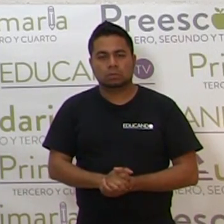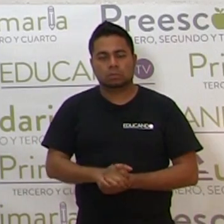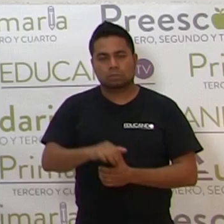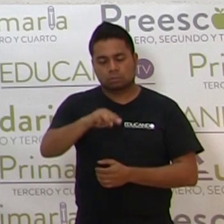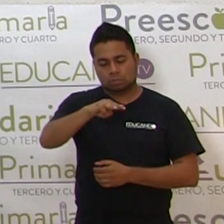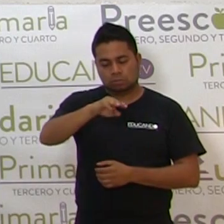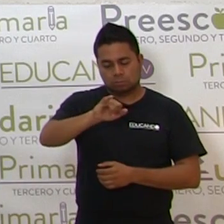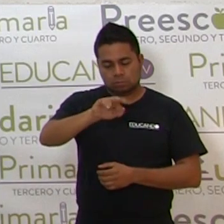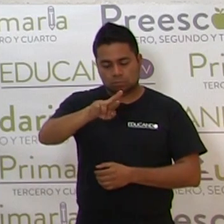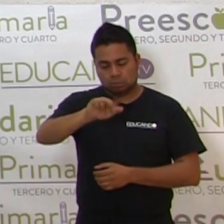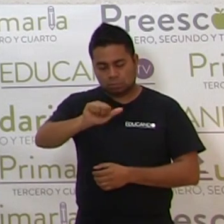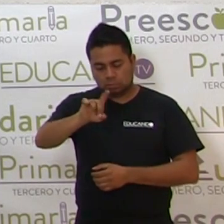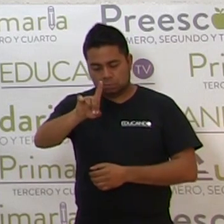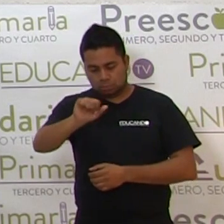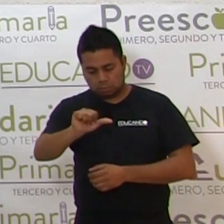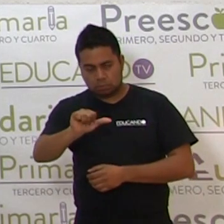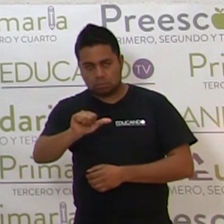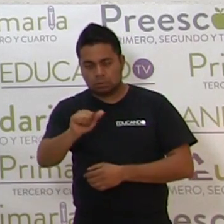Mirada,